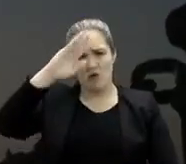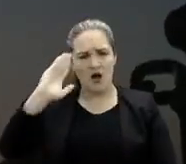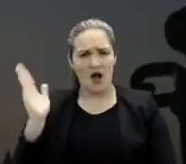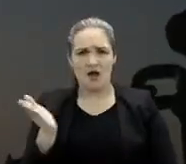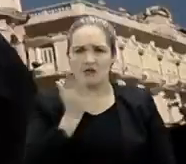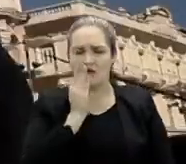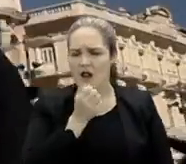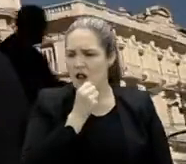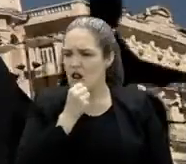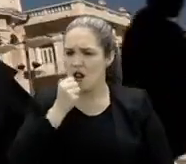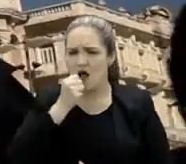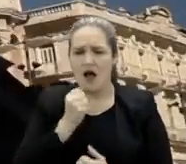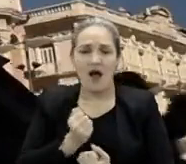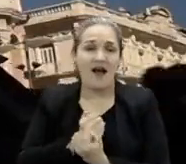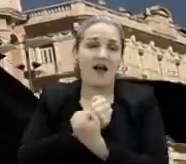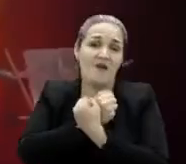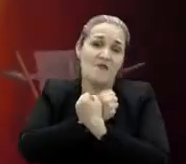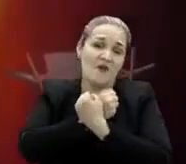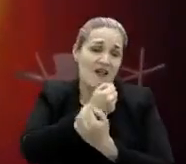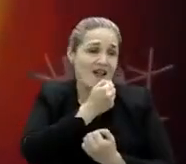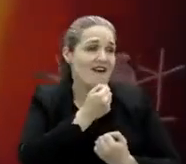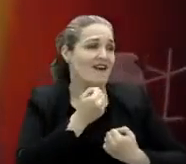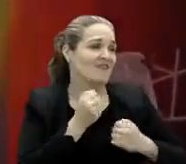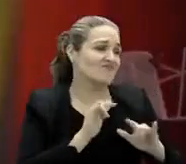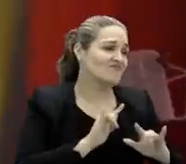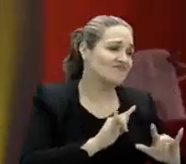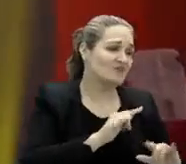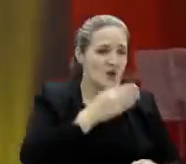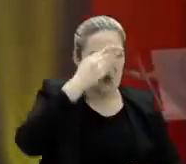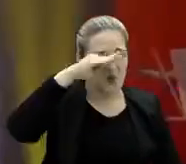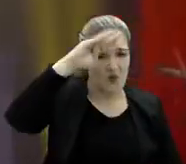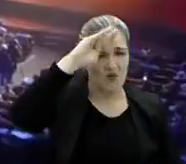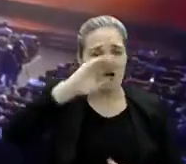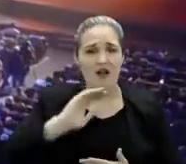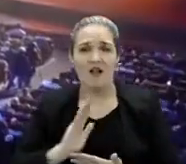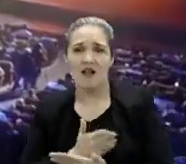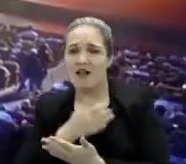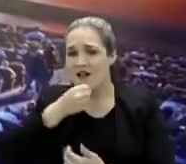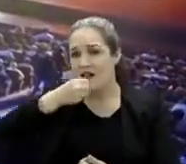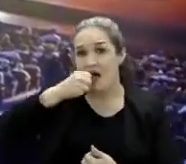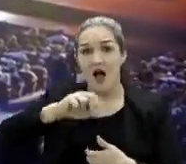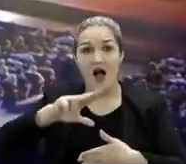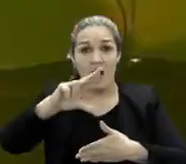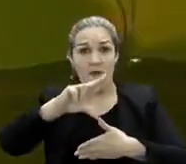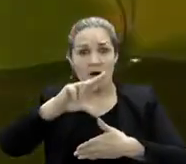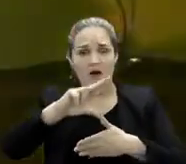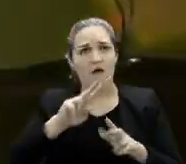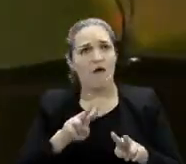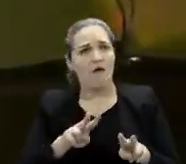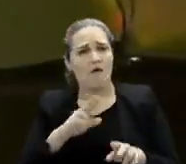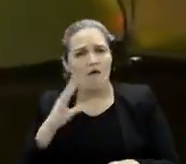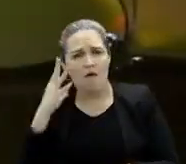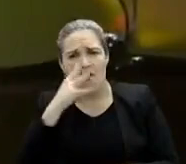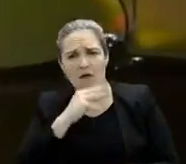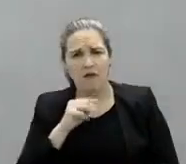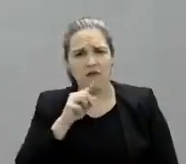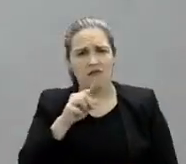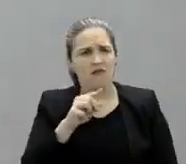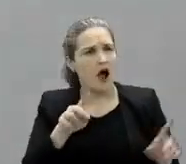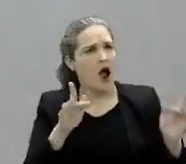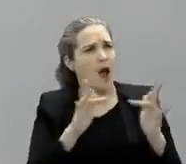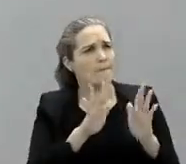amor, el desamor y por su amada Cuba, también ayudó a crear un fenómeno que América Latina bautizó simplemente como